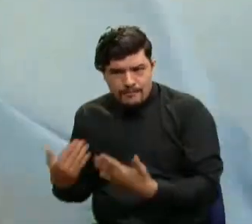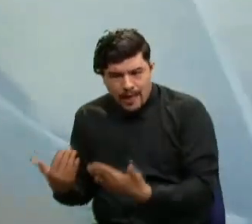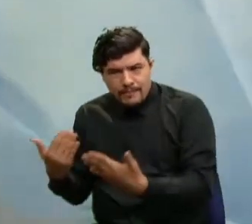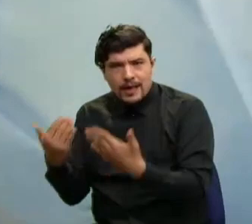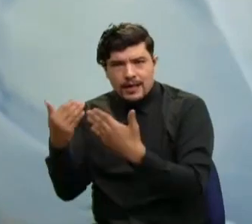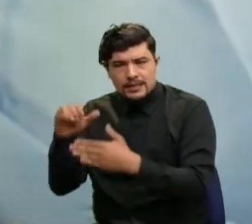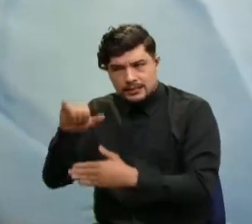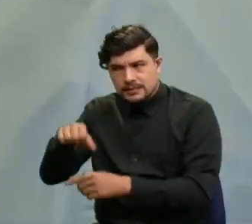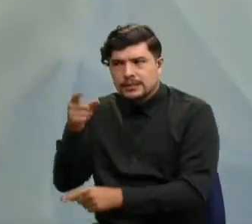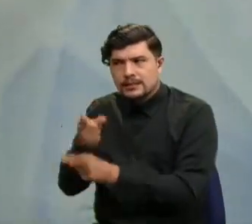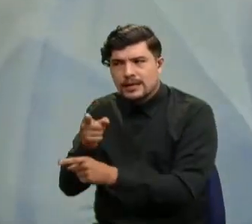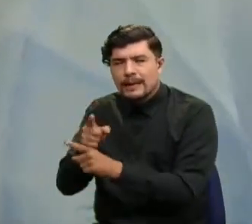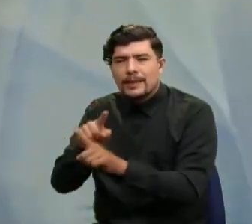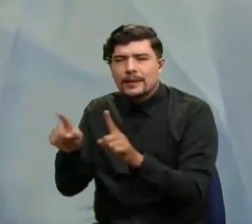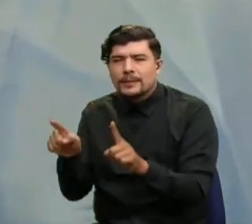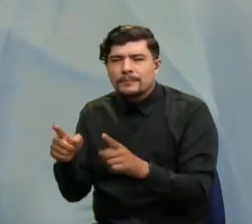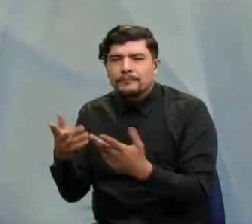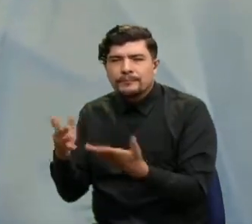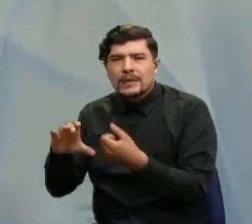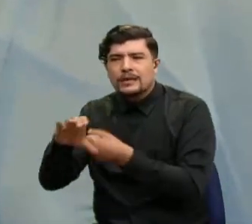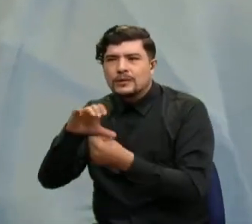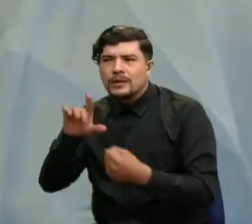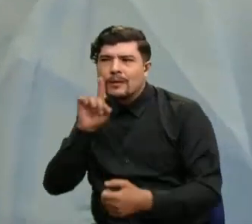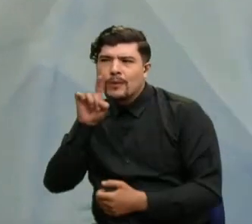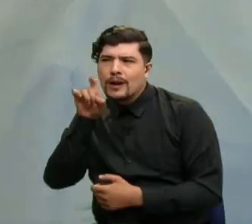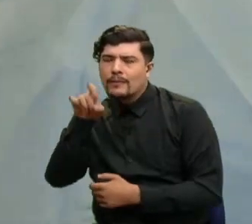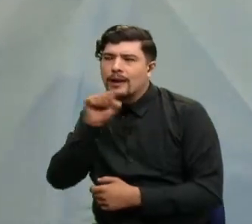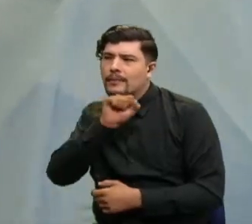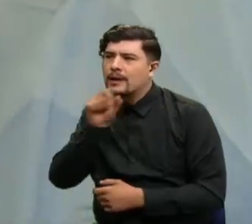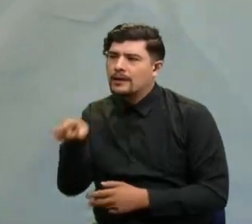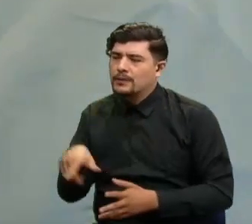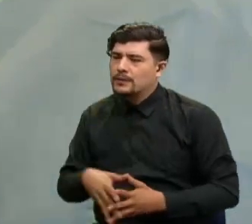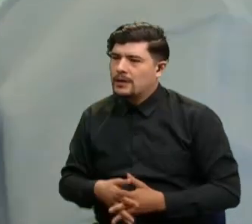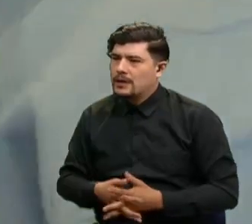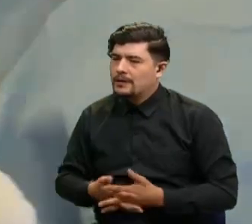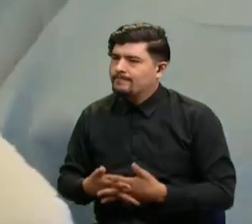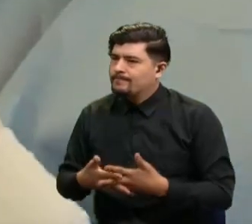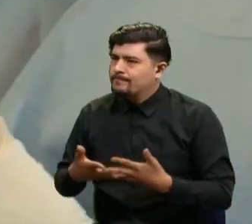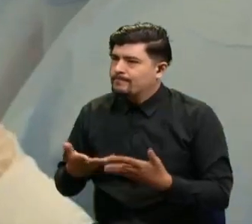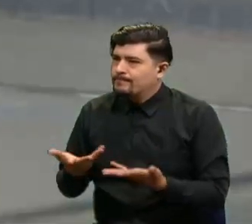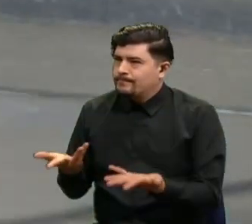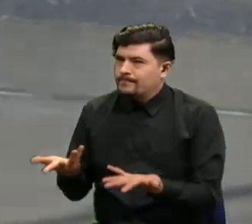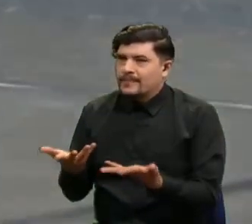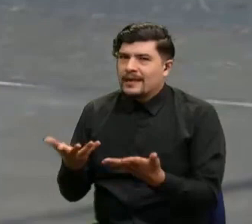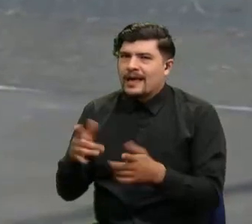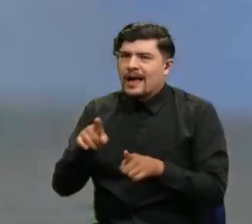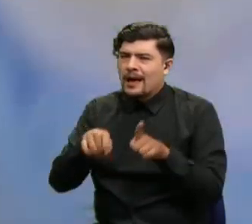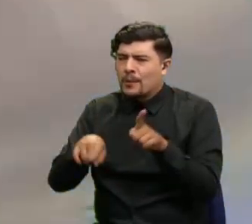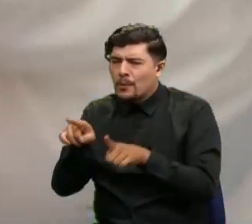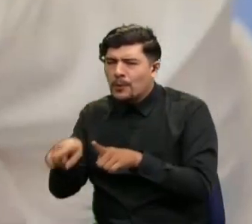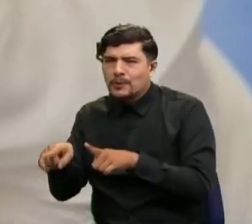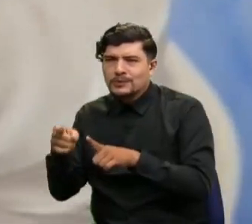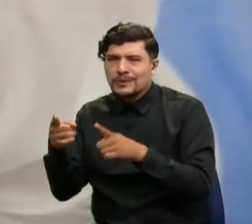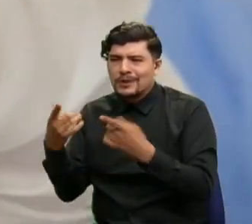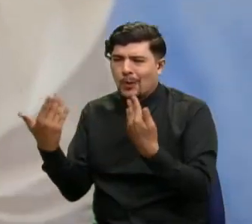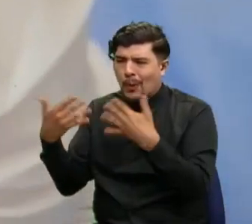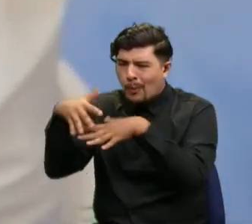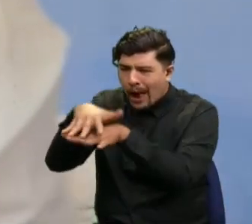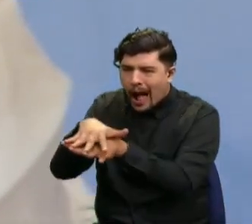en la capital santandereana para precisamente contrarrestar toda esa desinformación que se genera a través de las cadenas de